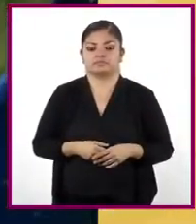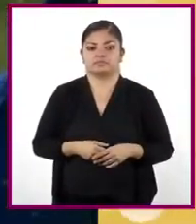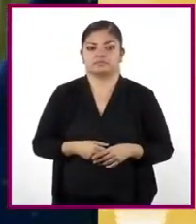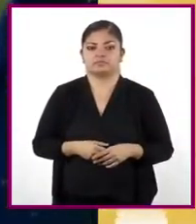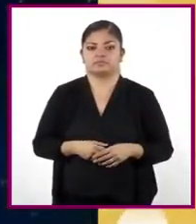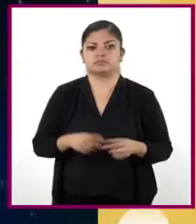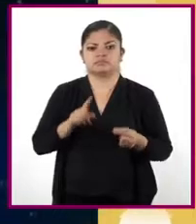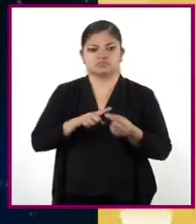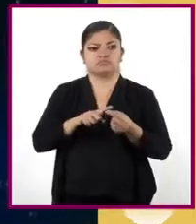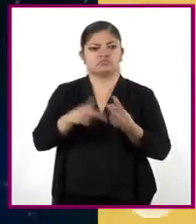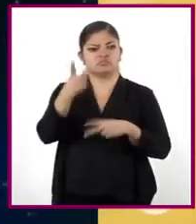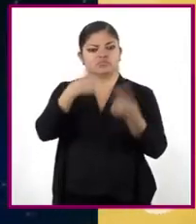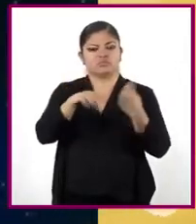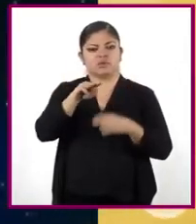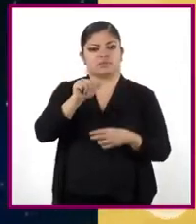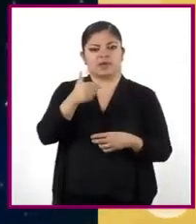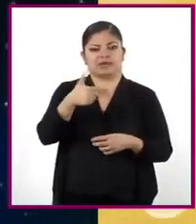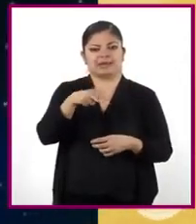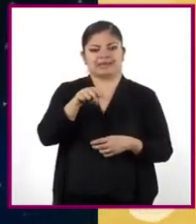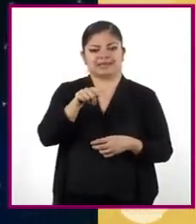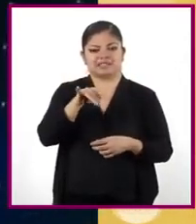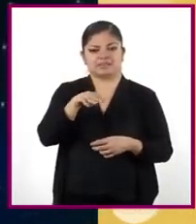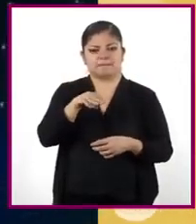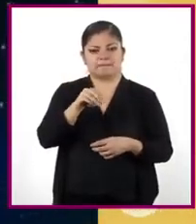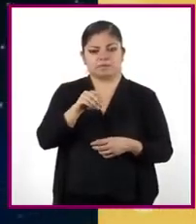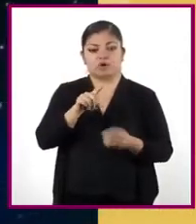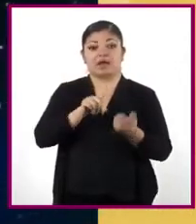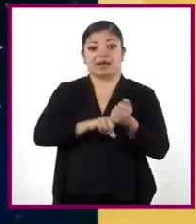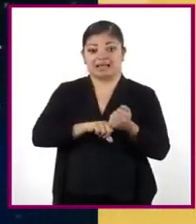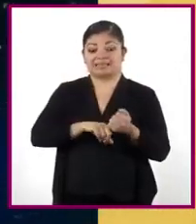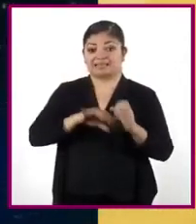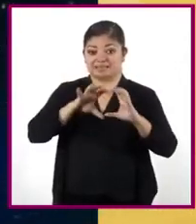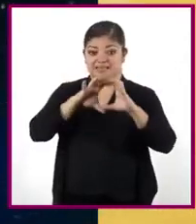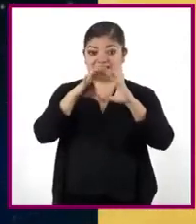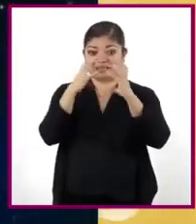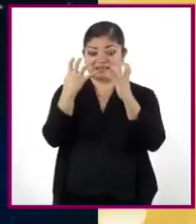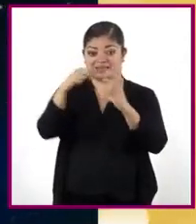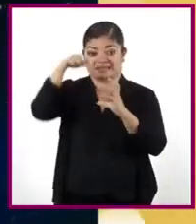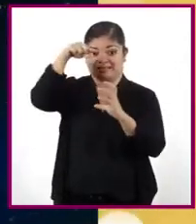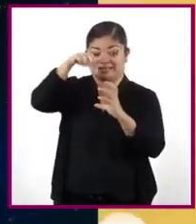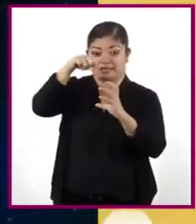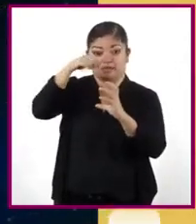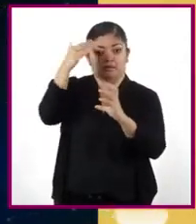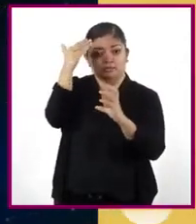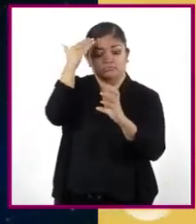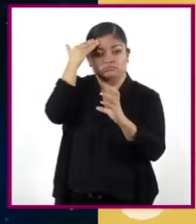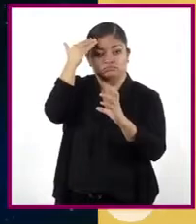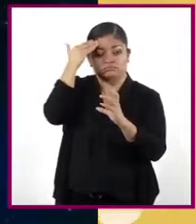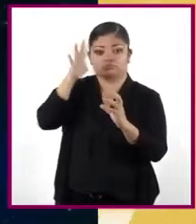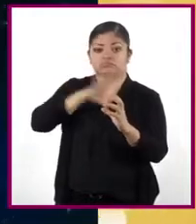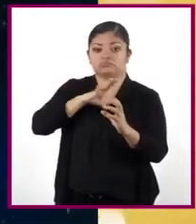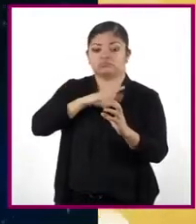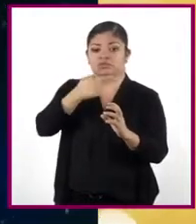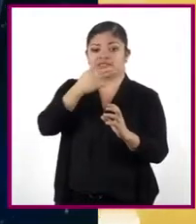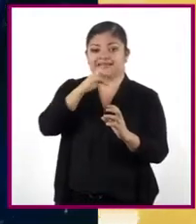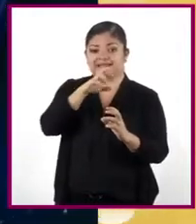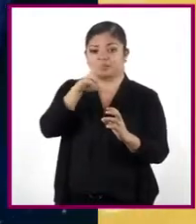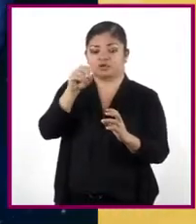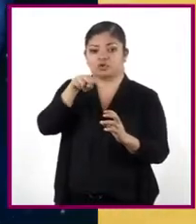El origen del magnetismo terrestre radica en que el núcleo de nuestra Tierra contiene gran cantidad de hierro y